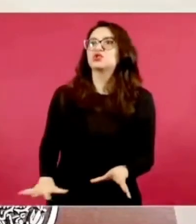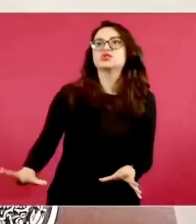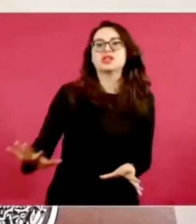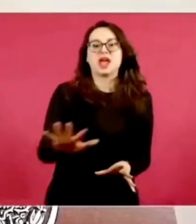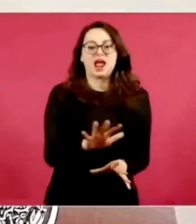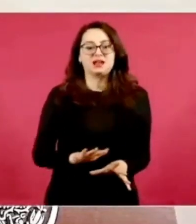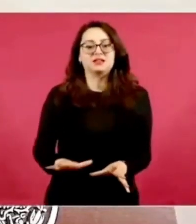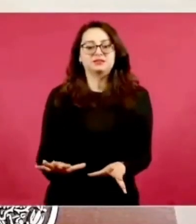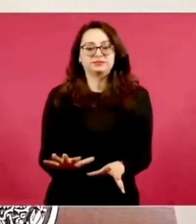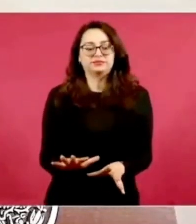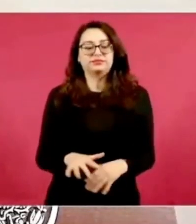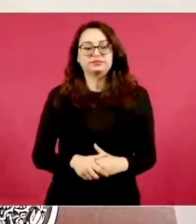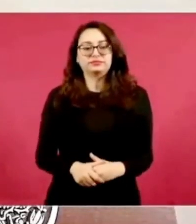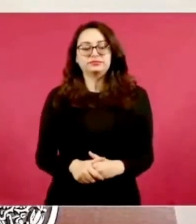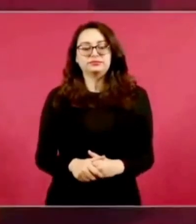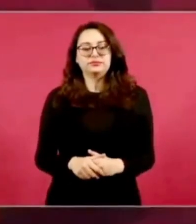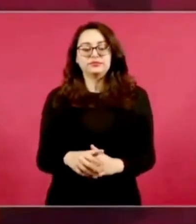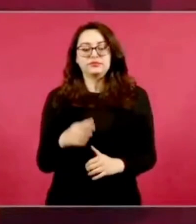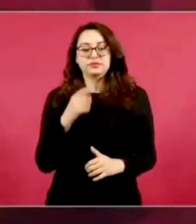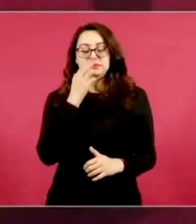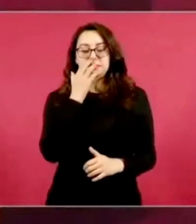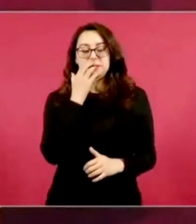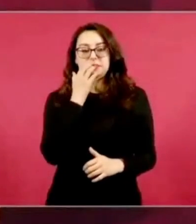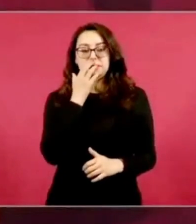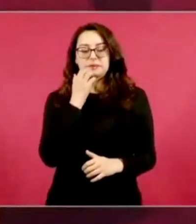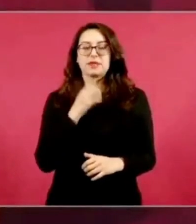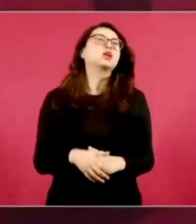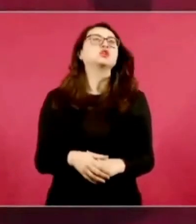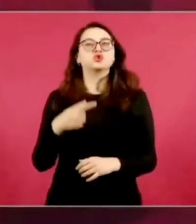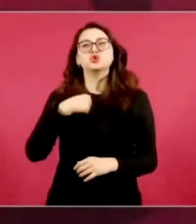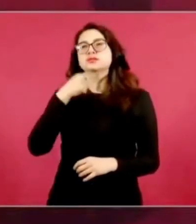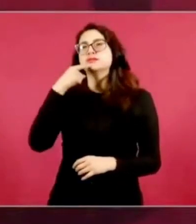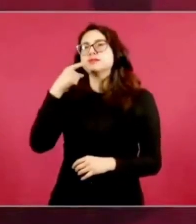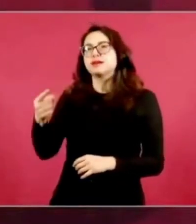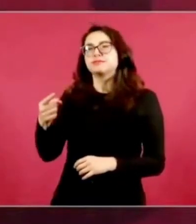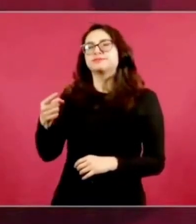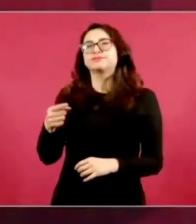Le platicaba yo, no sé si ya se los platiqué aquí,